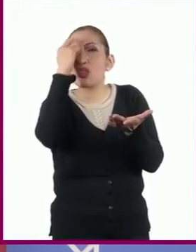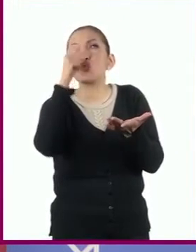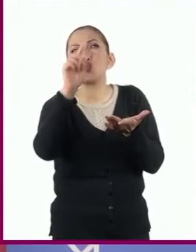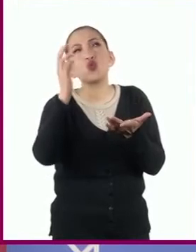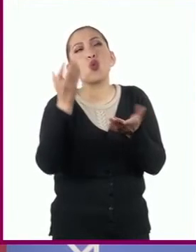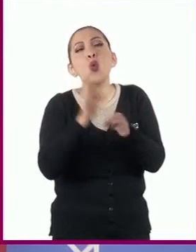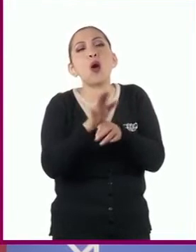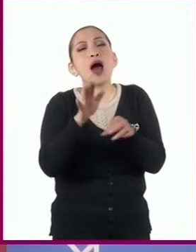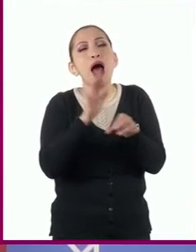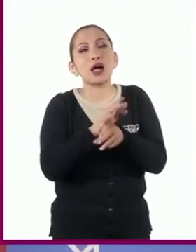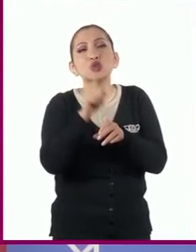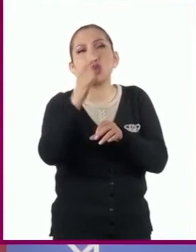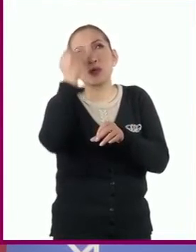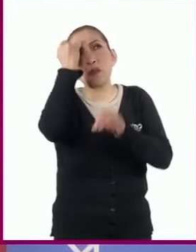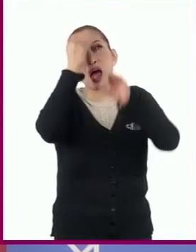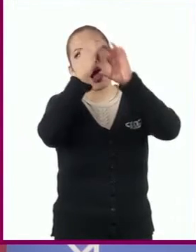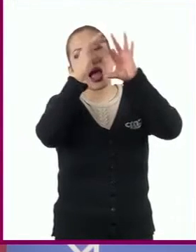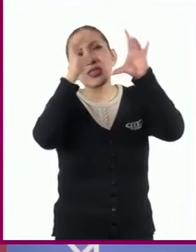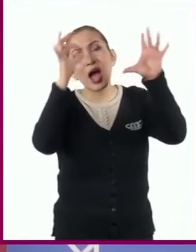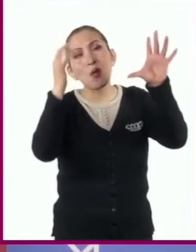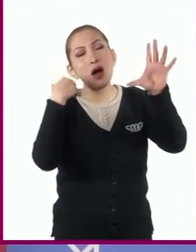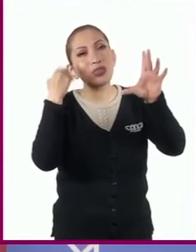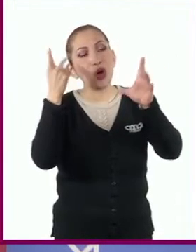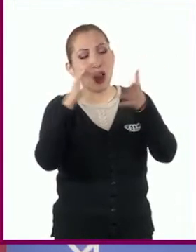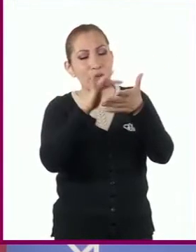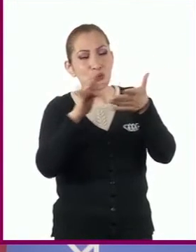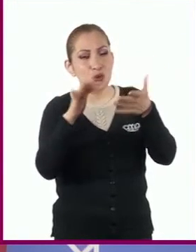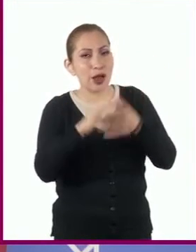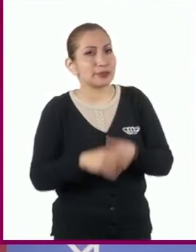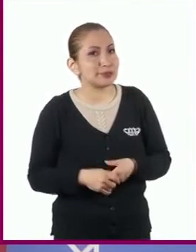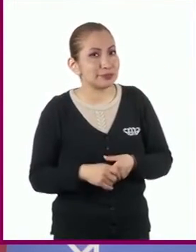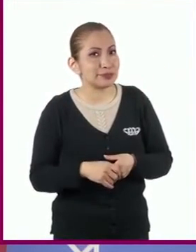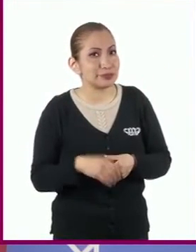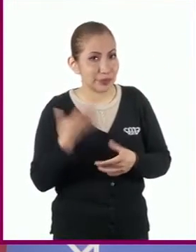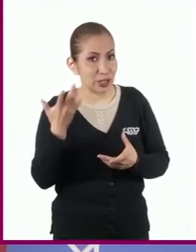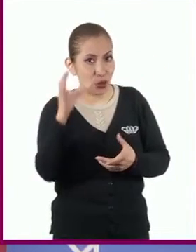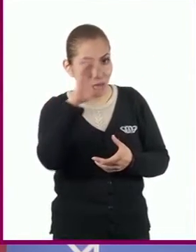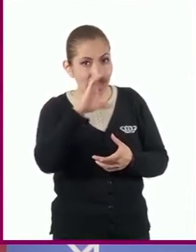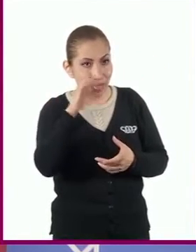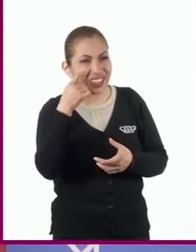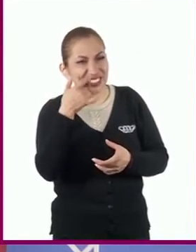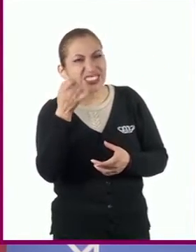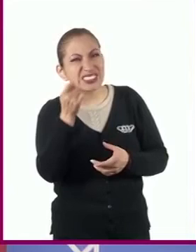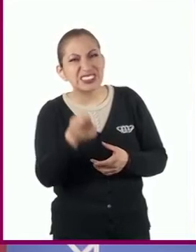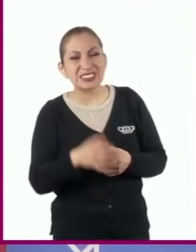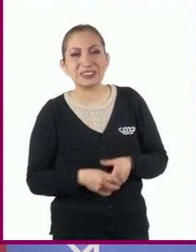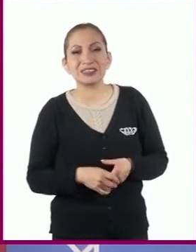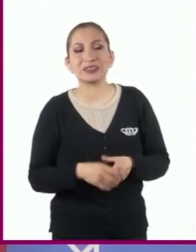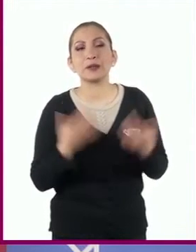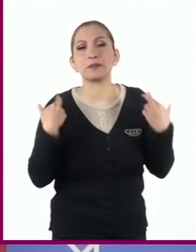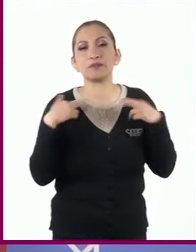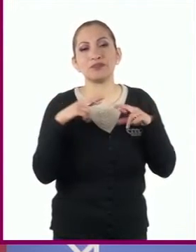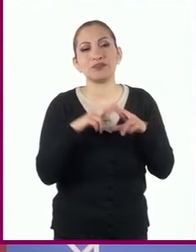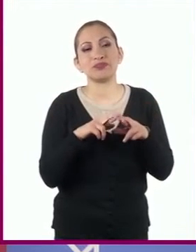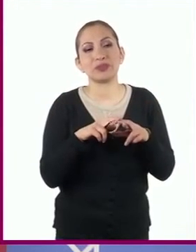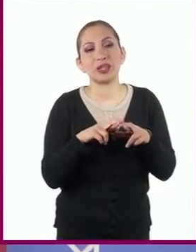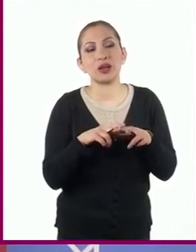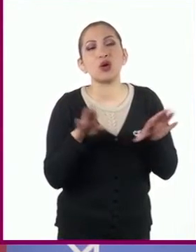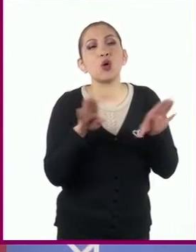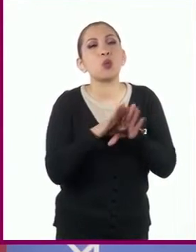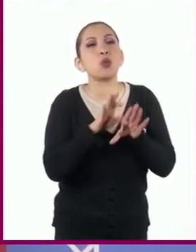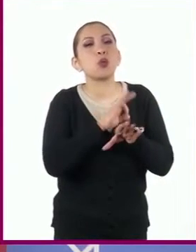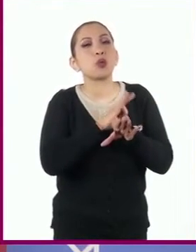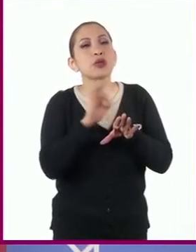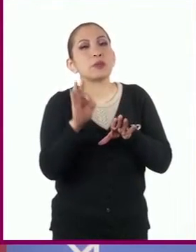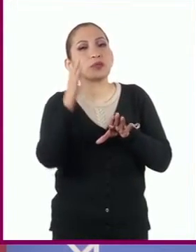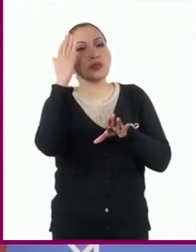trajo? ¿Qué imaginaron mientras escucharon la lectura? ¿Les causó curiosidad? Maestro, ¿cómo